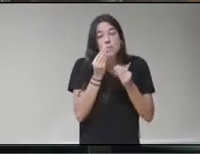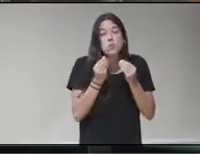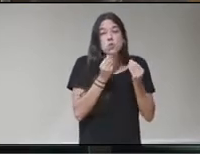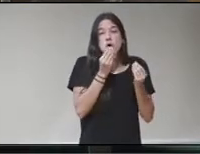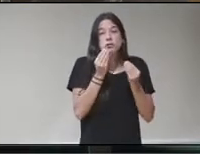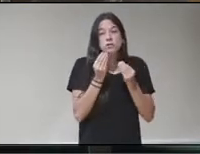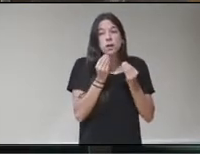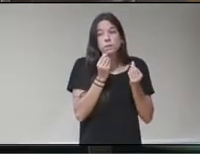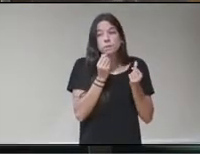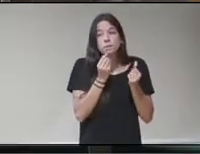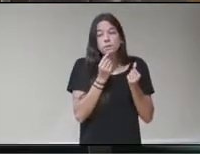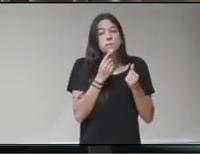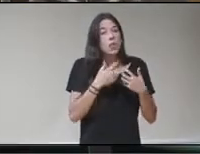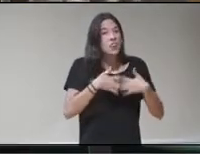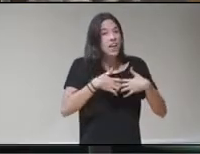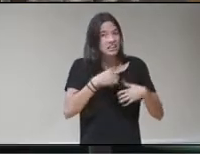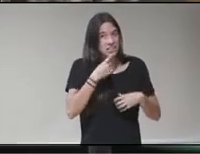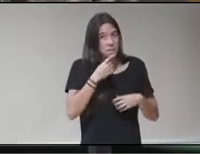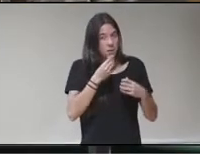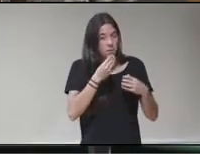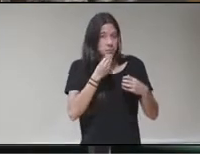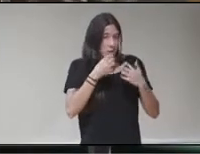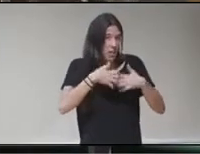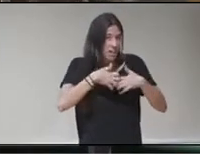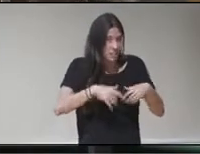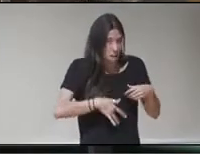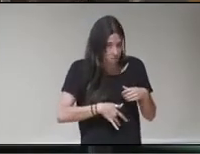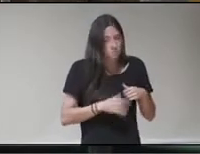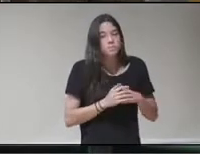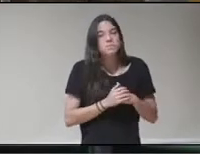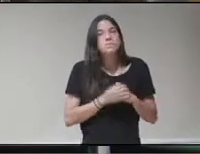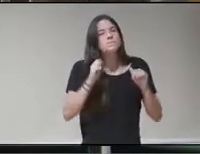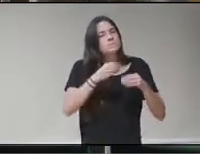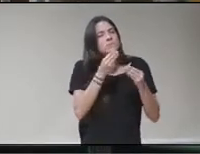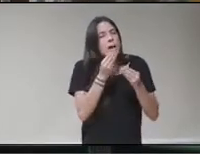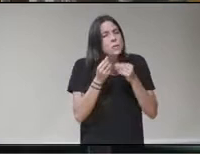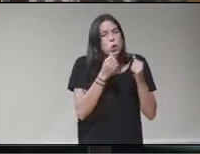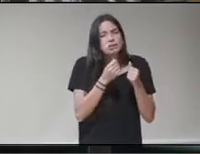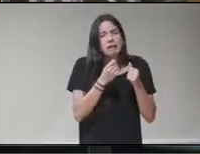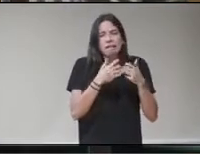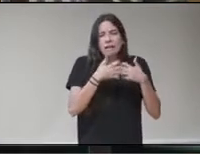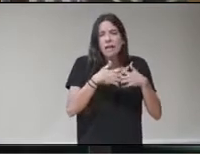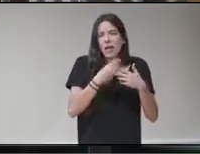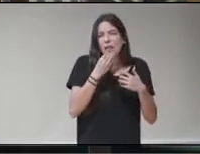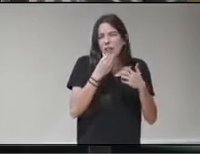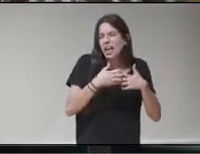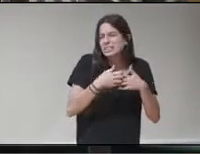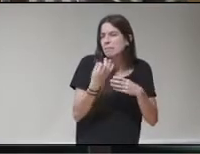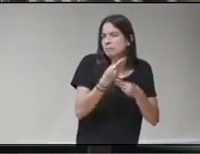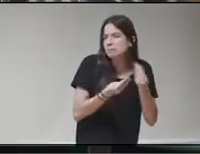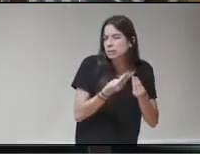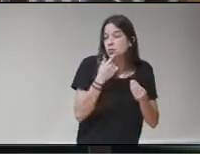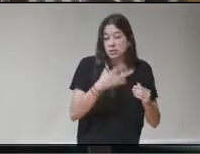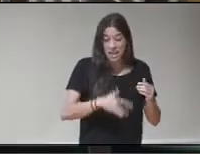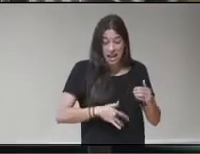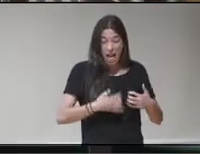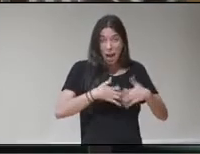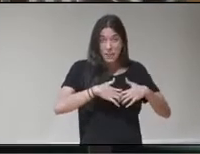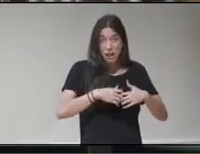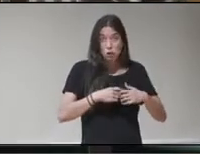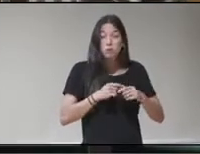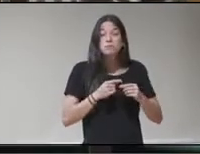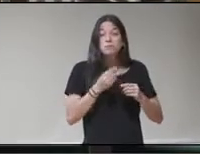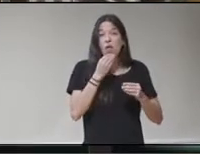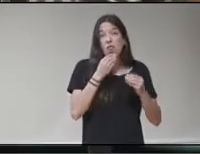mucosa digestiva. Claro, ¿qué ocurre con la mucosa digestiva? Que en el aparato digestivo hay varias cavidades